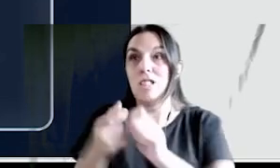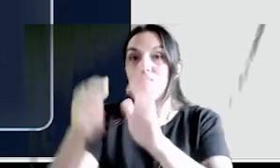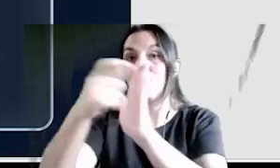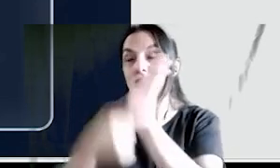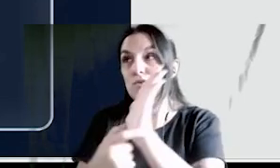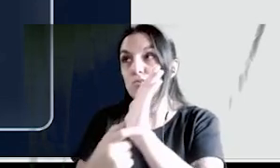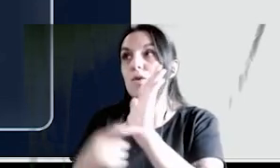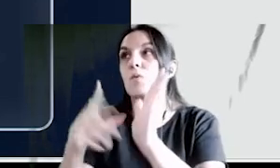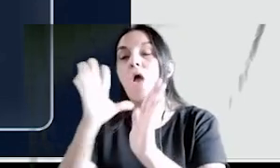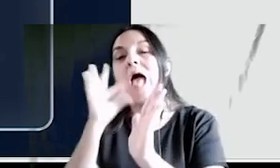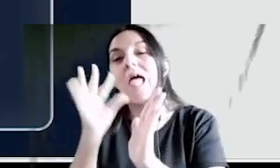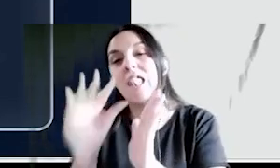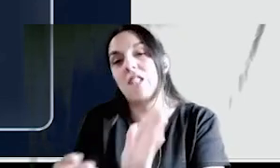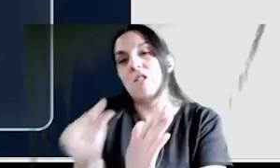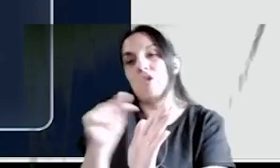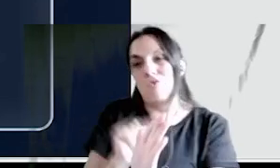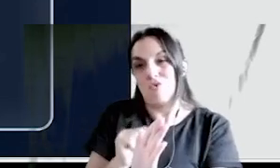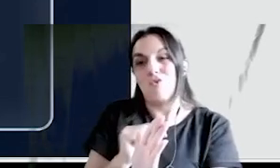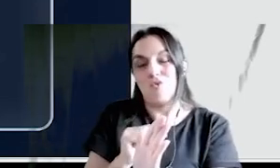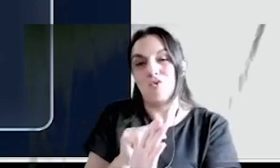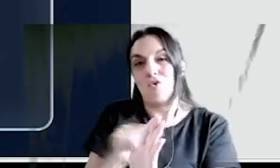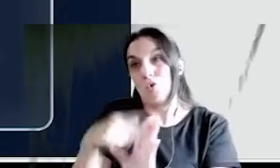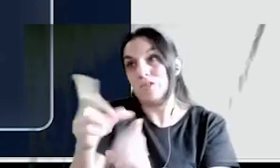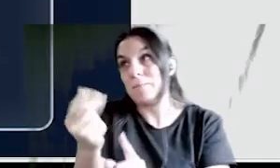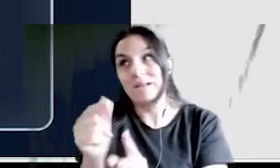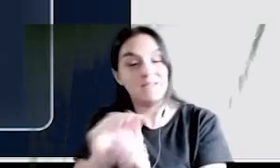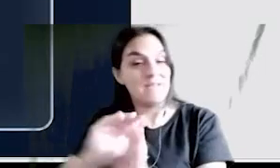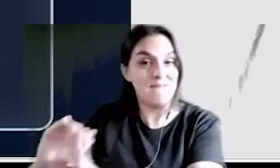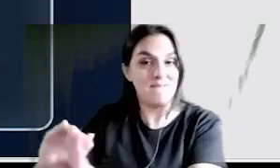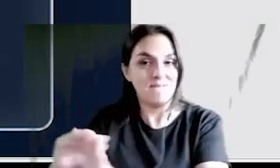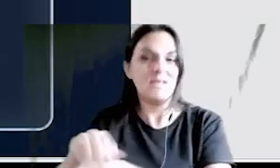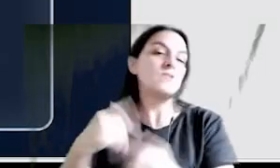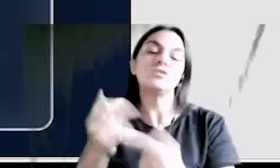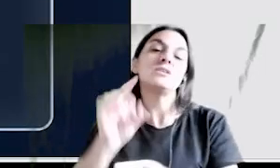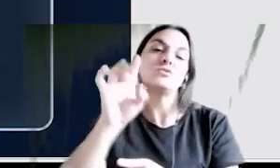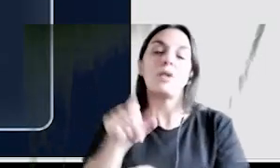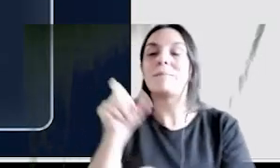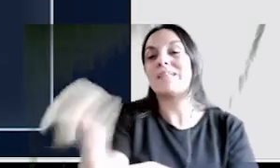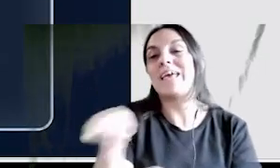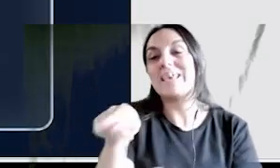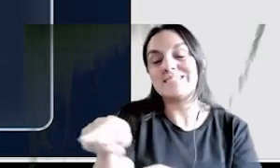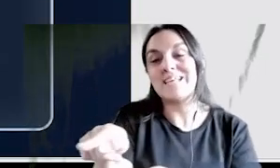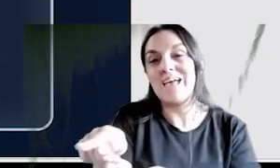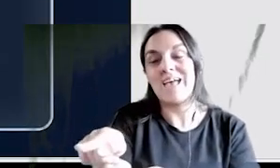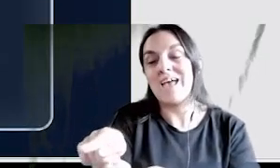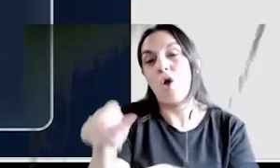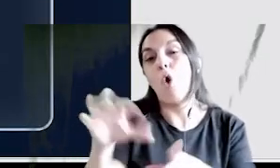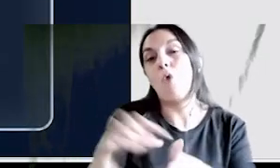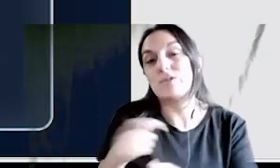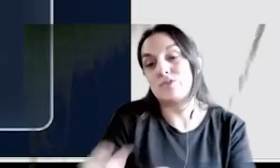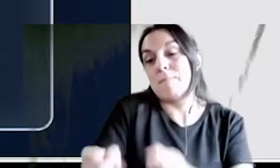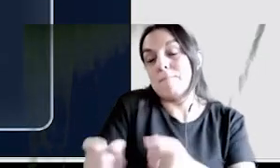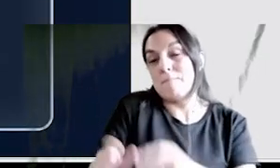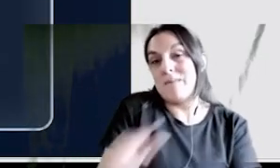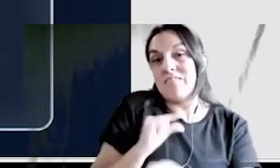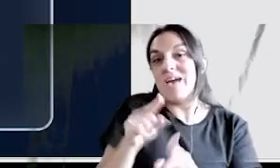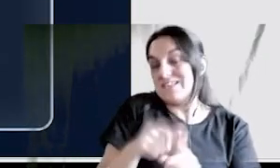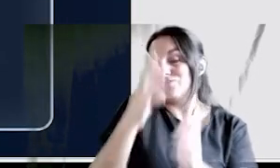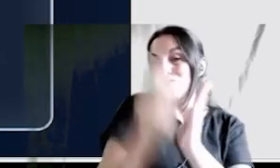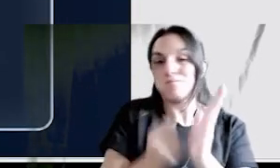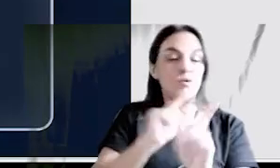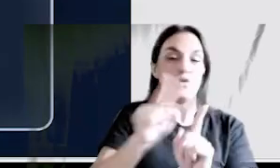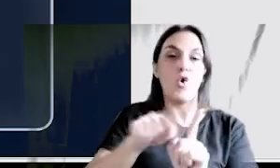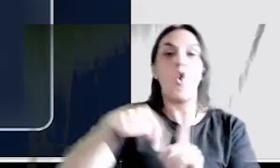parte, solo puedo deducir la parte que no está reintegrada. Si la obra social me reintegró una parte, esa parte no es